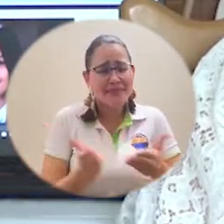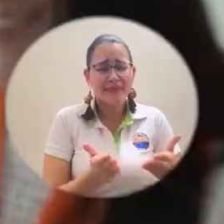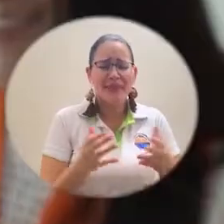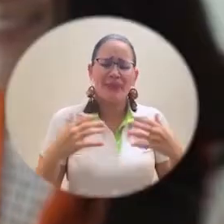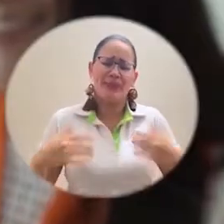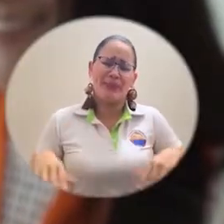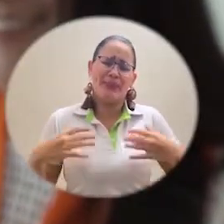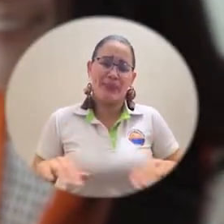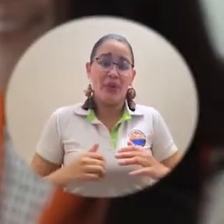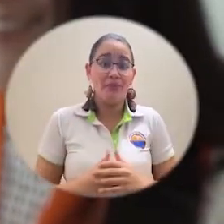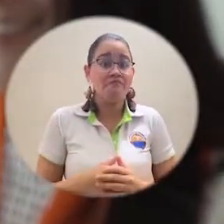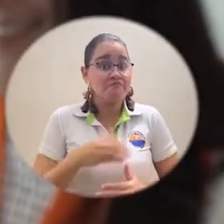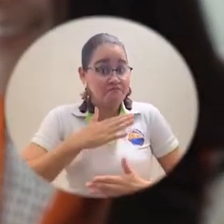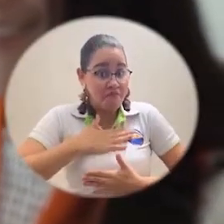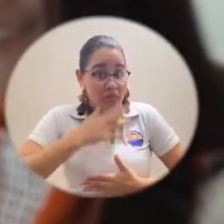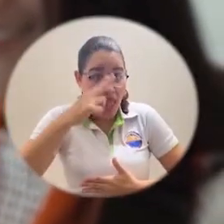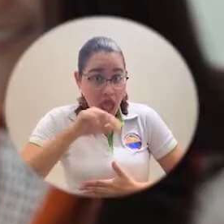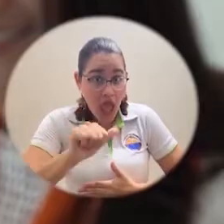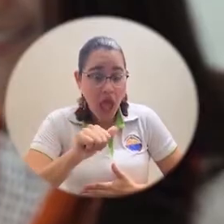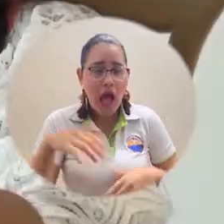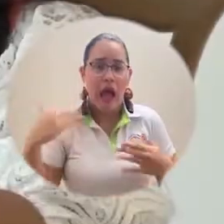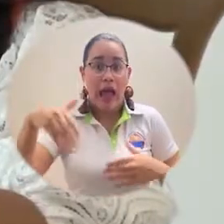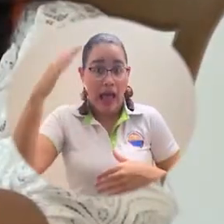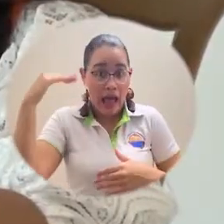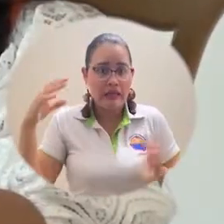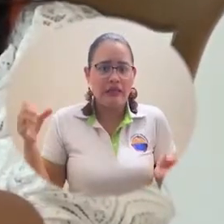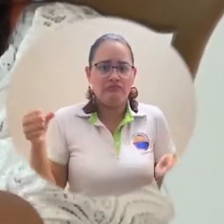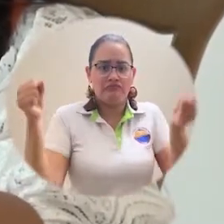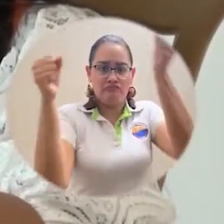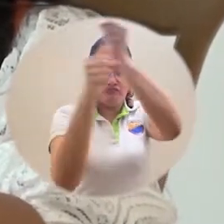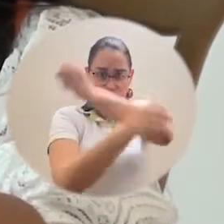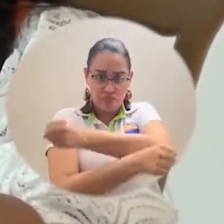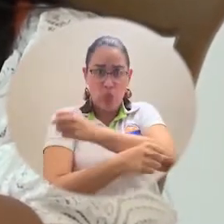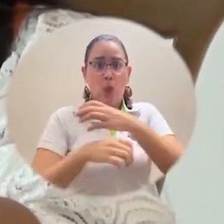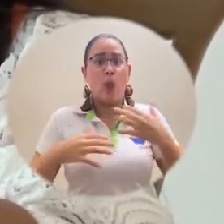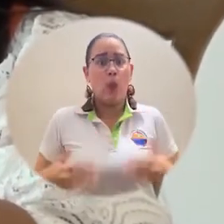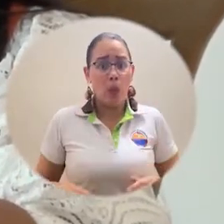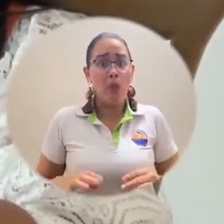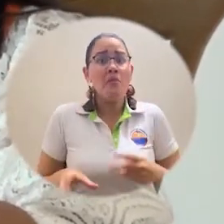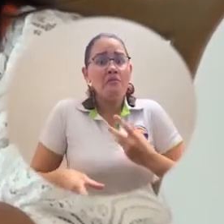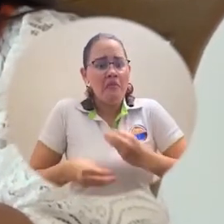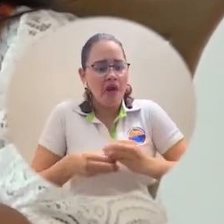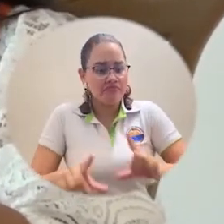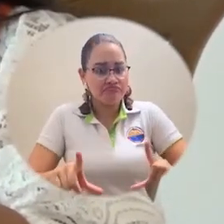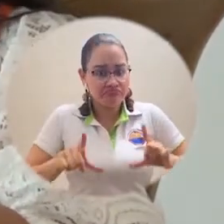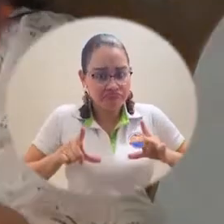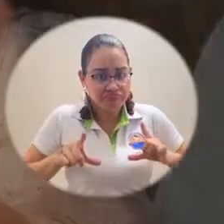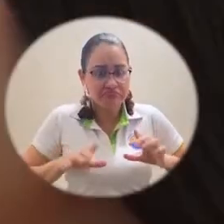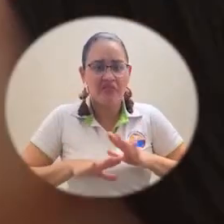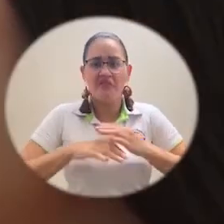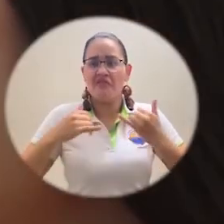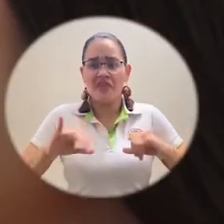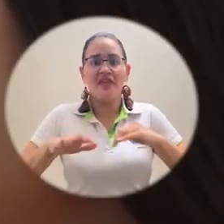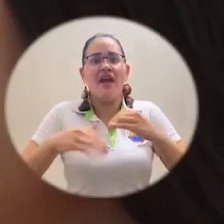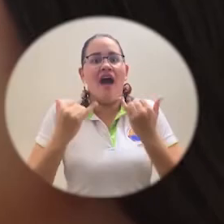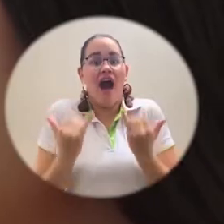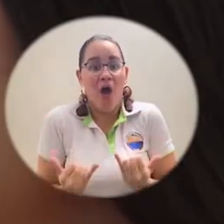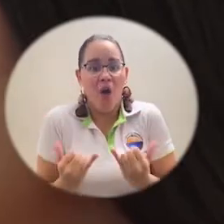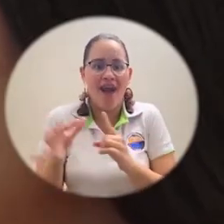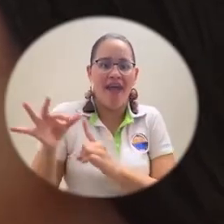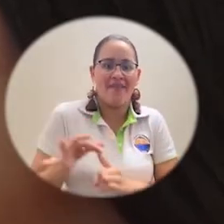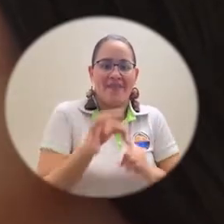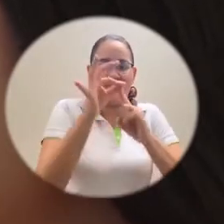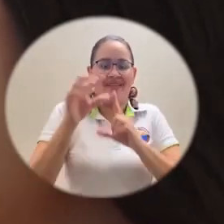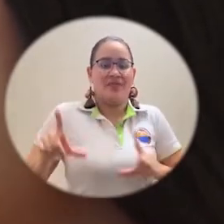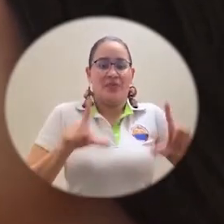hija. Ella se fue de intercambio, terminó su carrera, está haciendo su especialización. De verdad que estoy